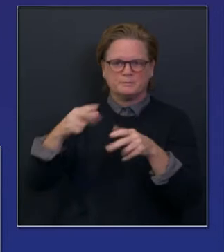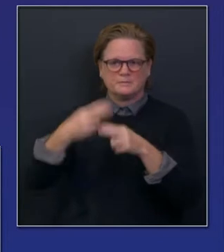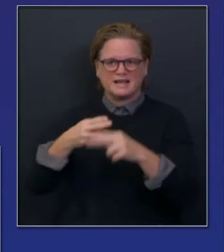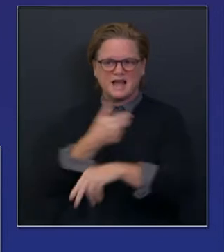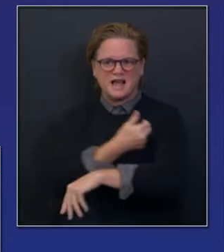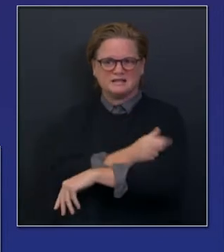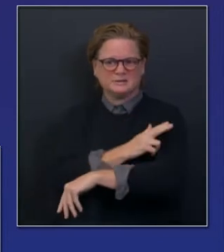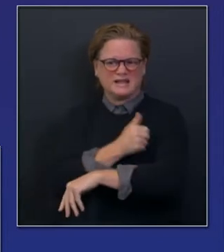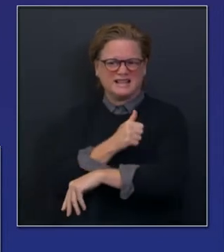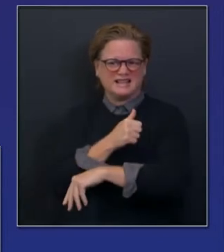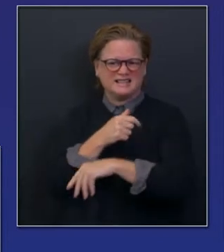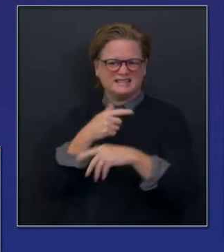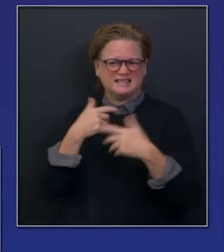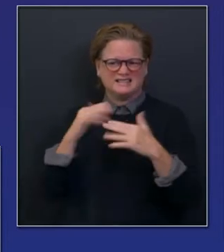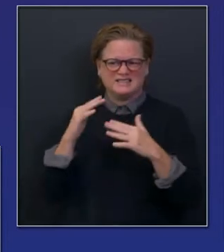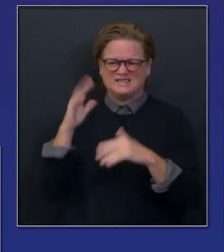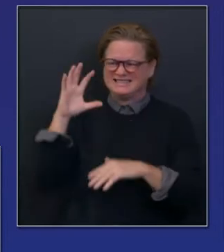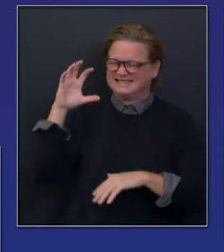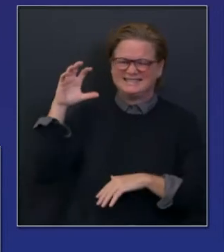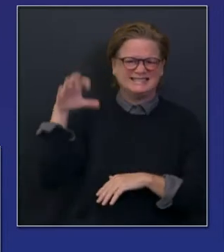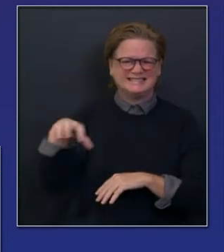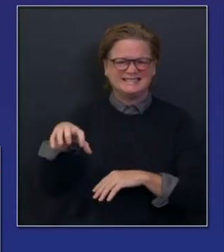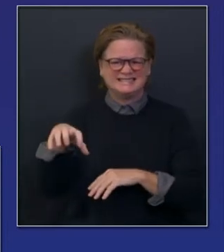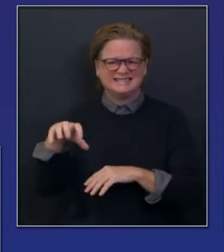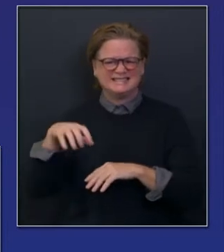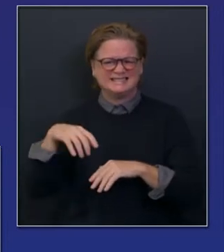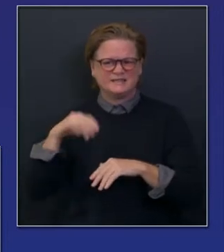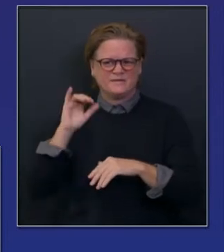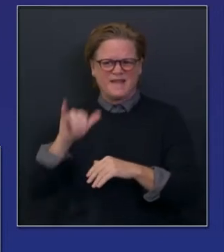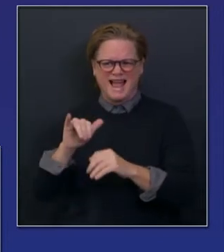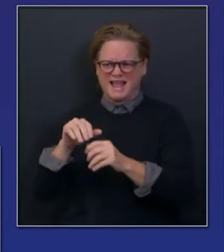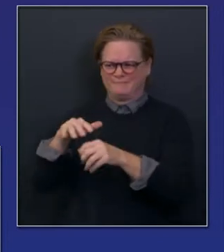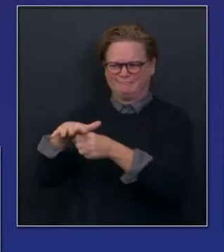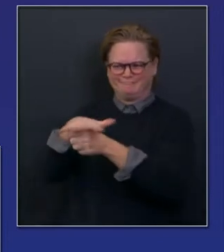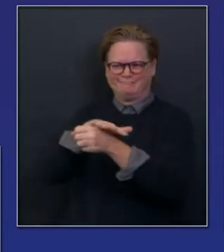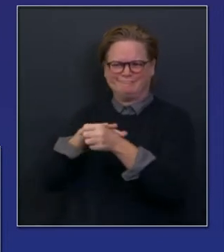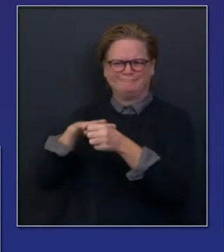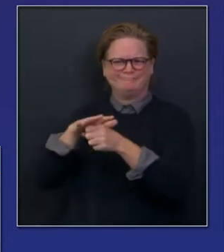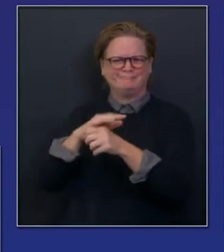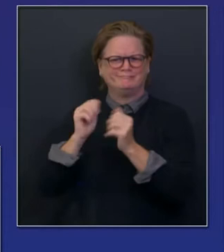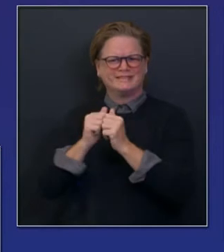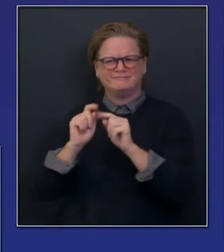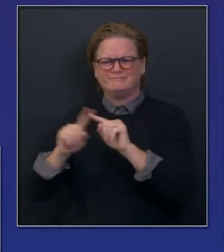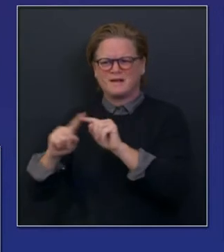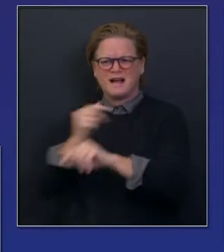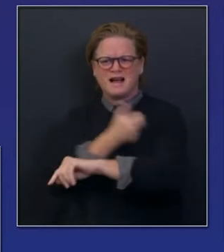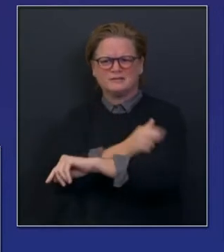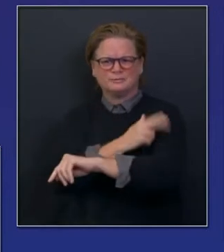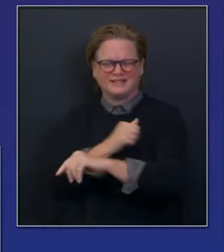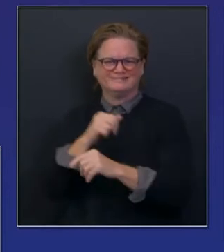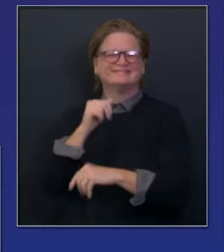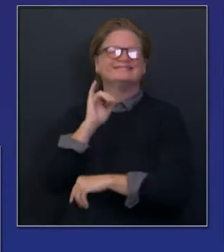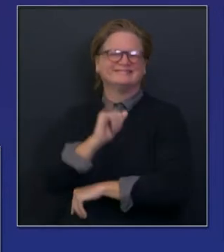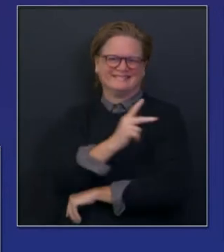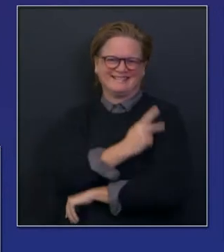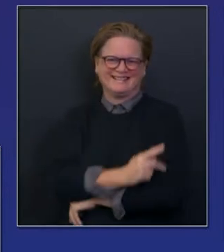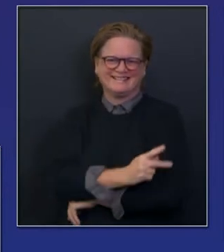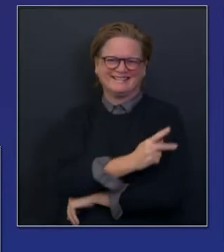instalaciones enormes que tenemos ahí, uno de los hospitales más grandes en la región, trabajando ahí con Greg Adams en Kaiser